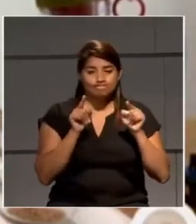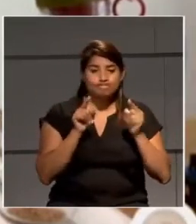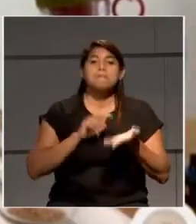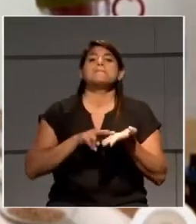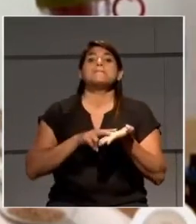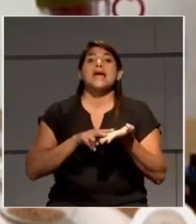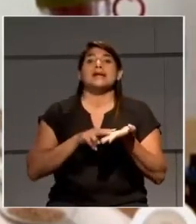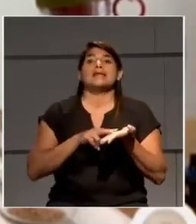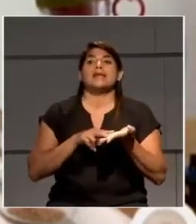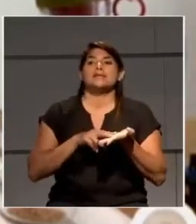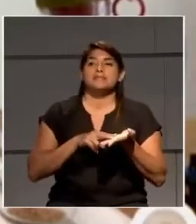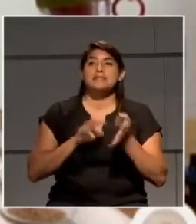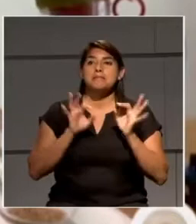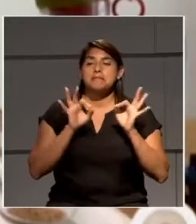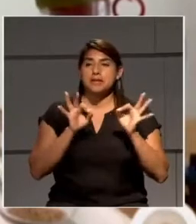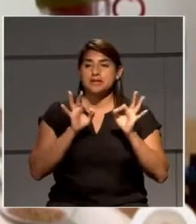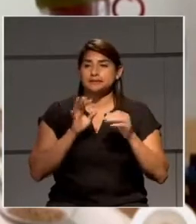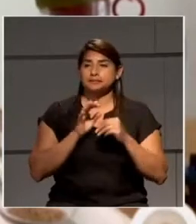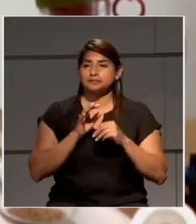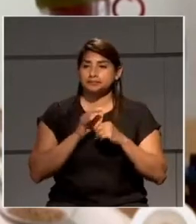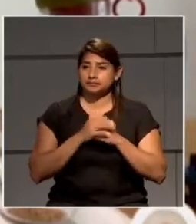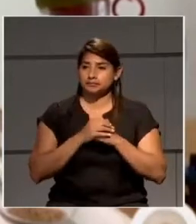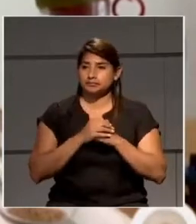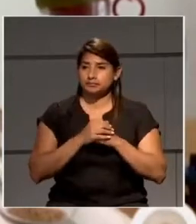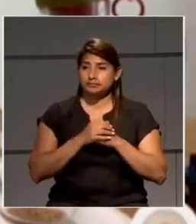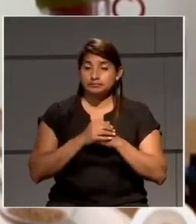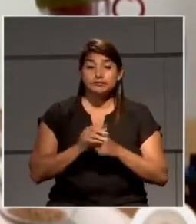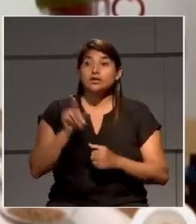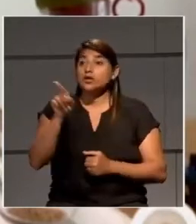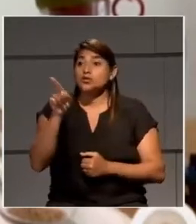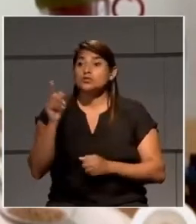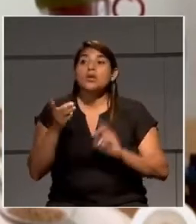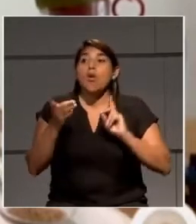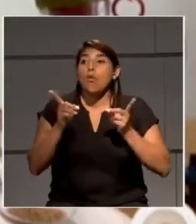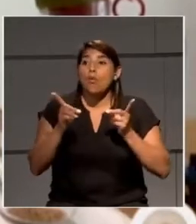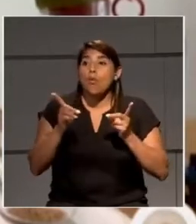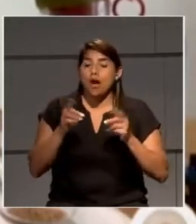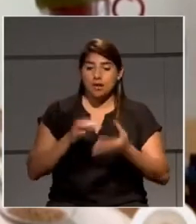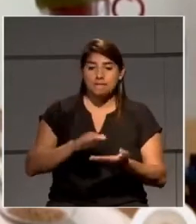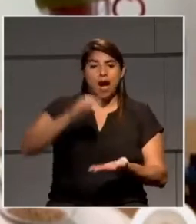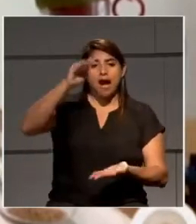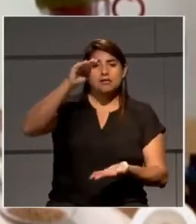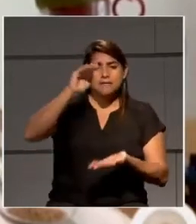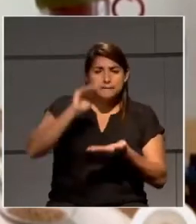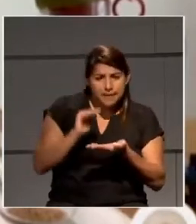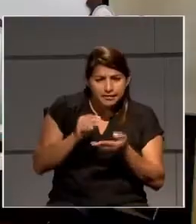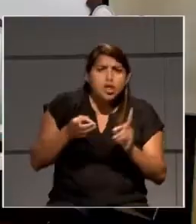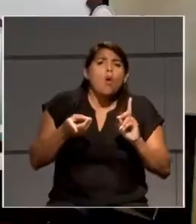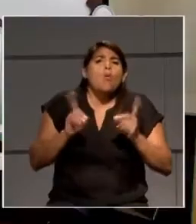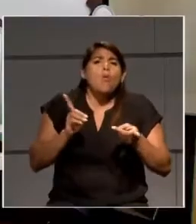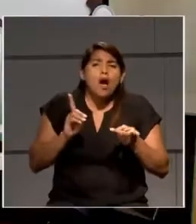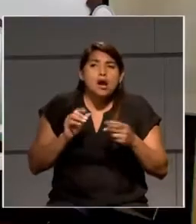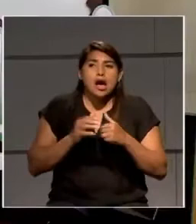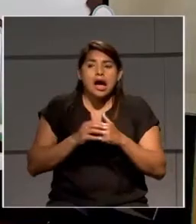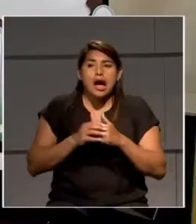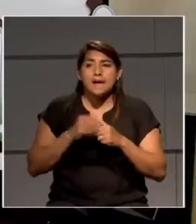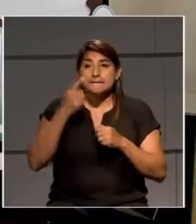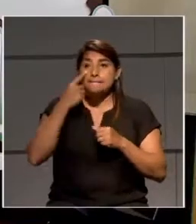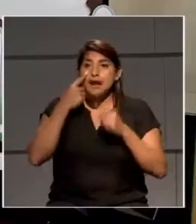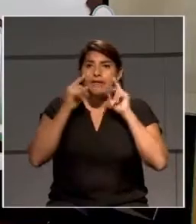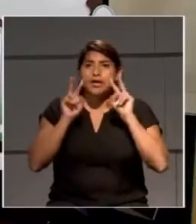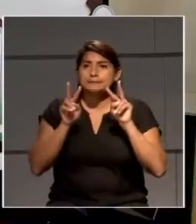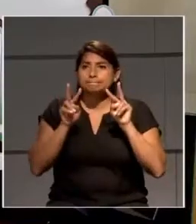verde. La de tapa verde. Sí, y yo, Plug, ¿cuál decís? ¿La más alta o la más bajita? A ver, ¿tus